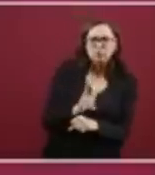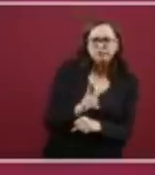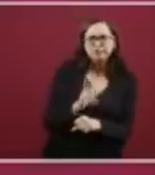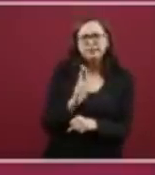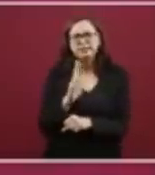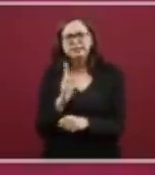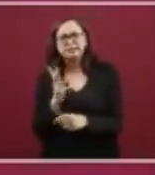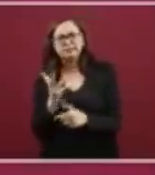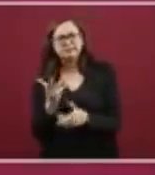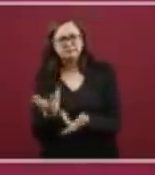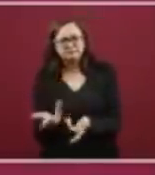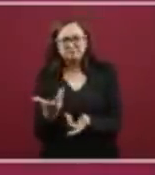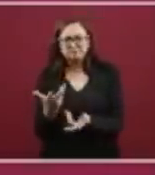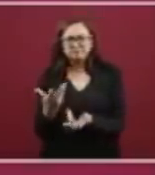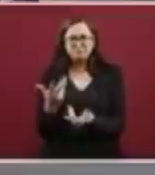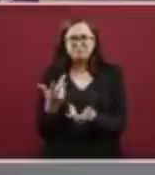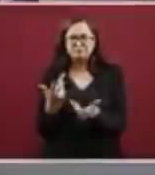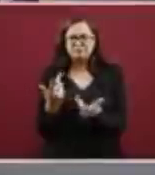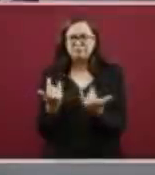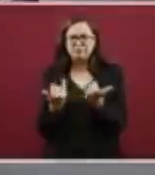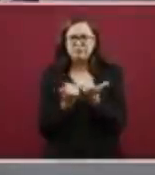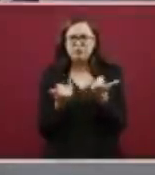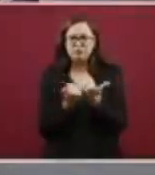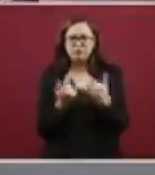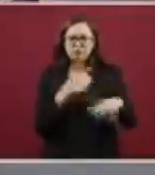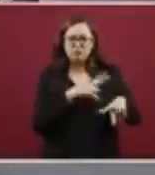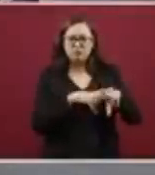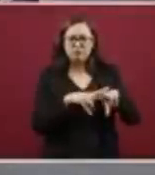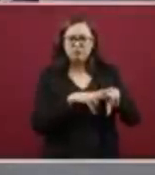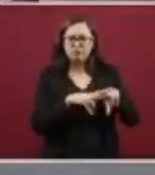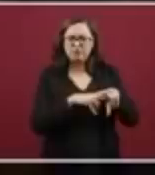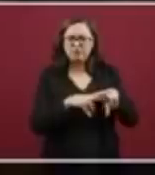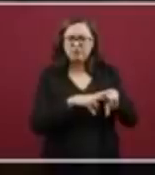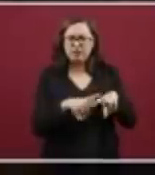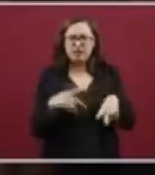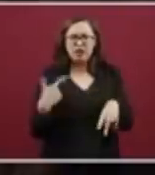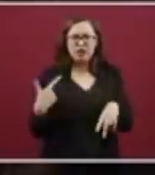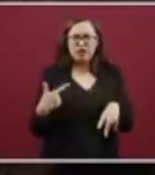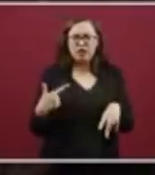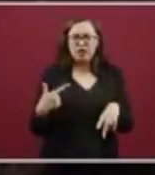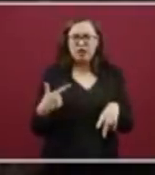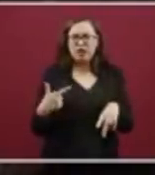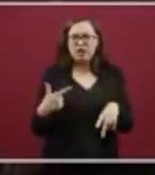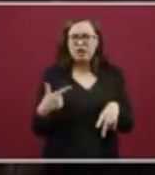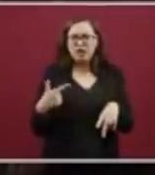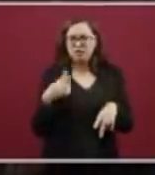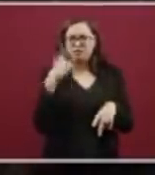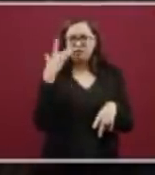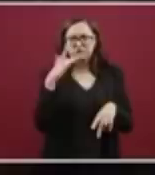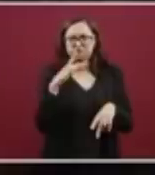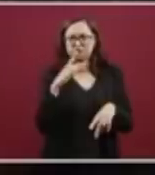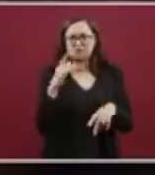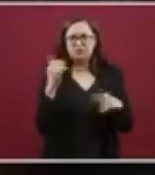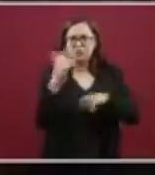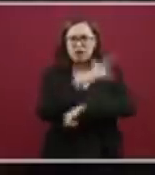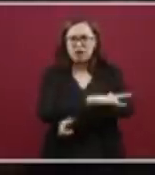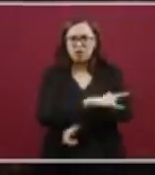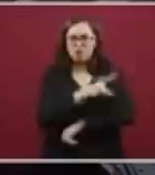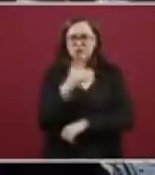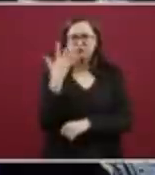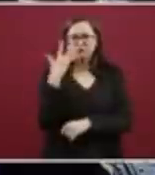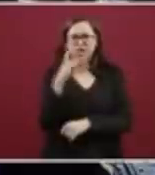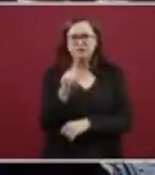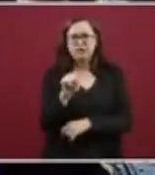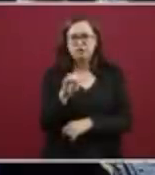ejercicio similar al del tren transísmico y en Santa Lucía, y si nos pudiera dar pues los detalles si ya se cumplen con